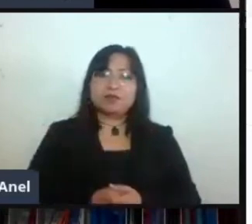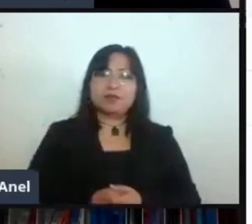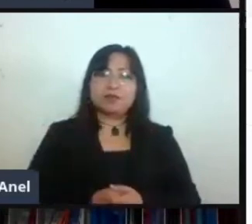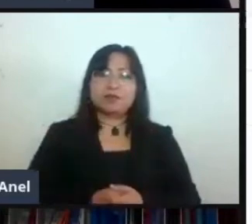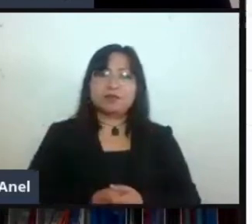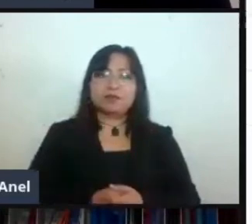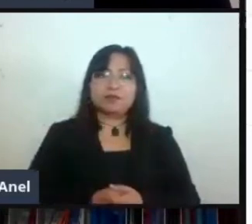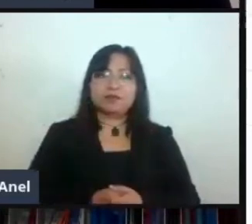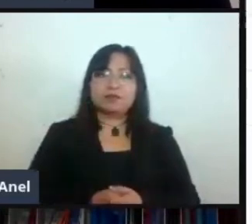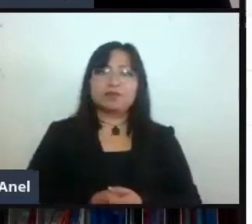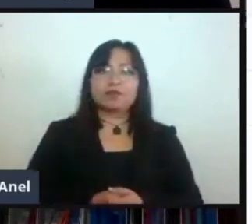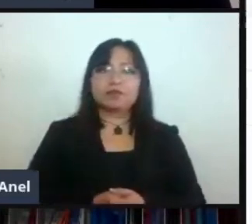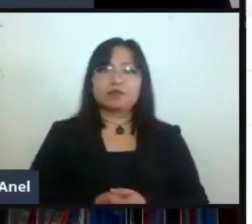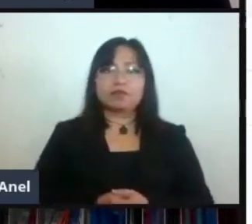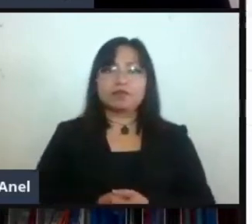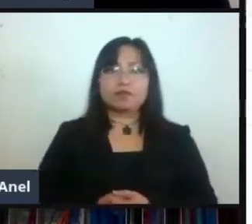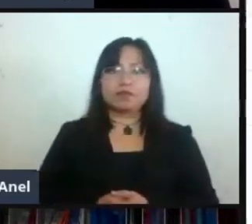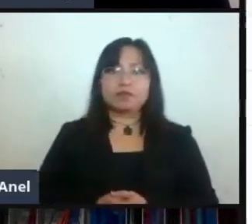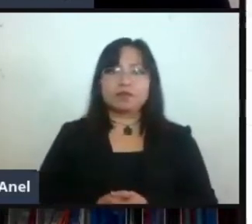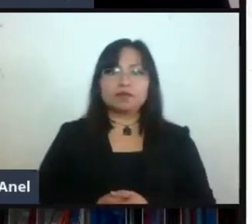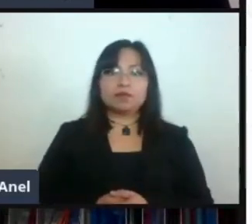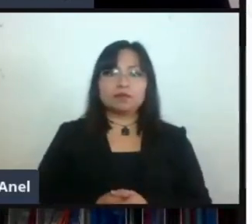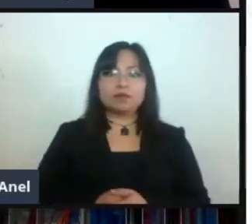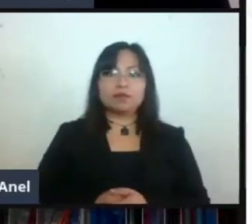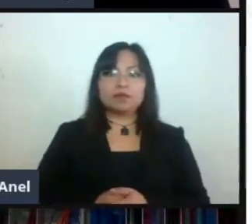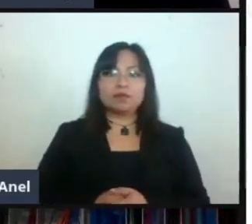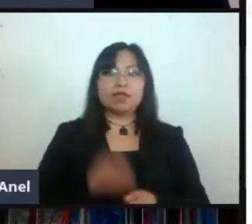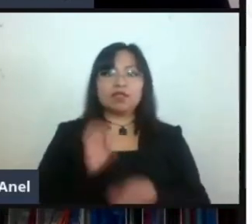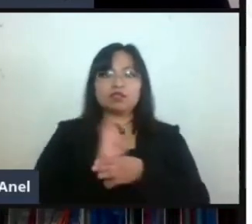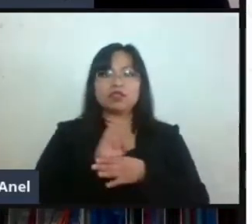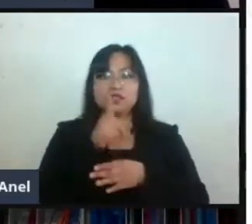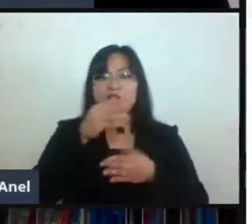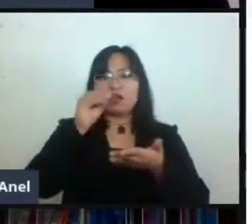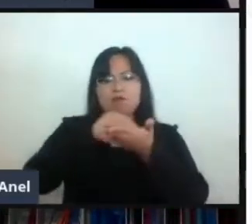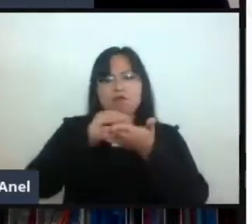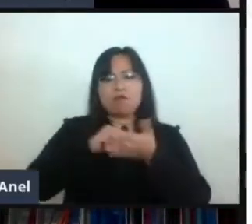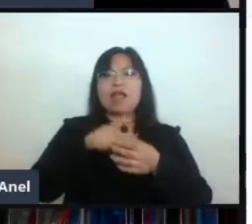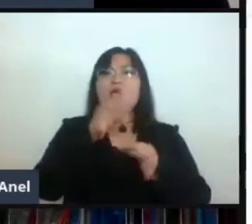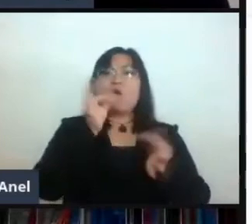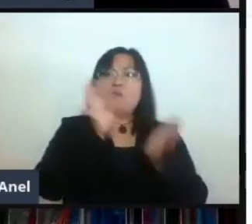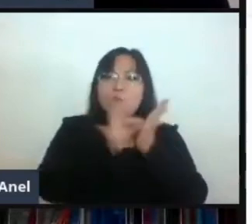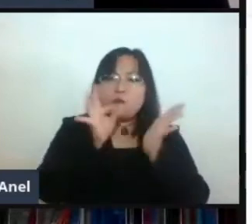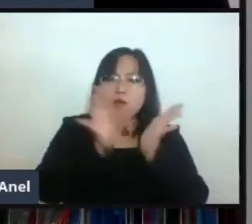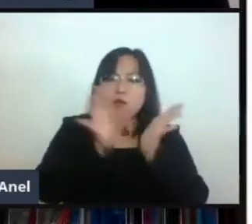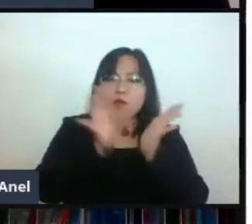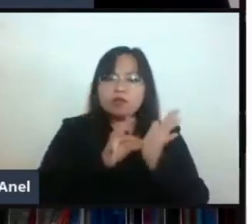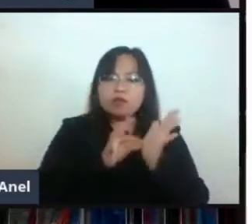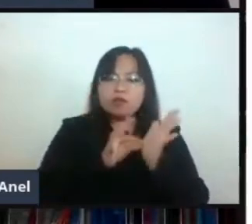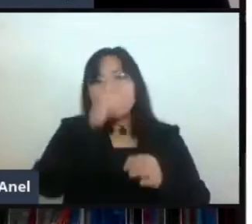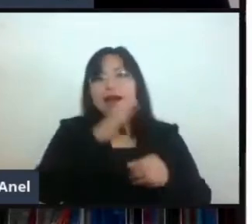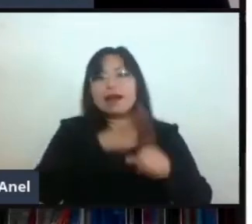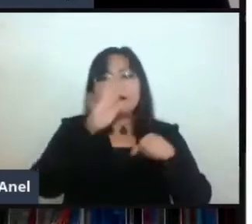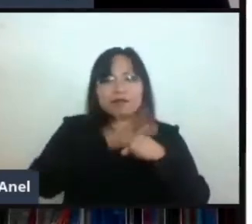ustedes las pueden ponderar, que eso, si quieren les digo cómo, se hace de esta manera.